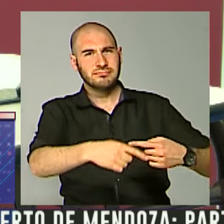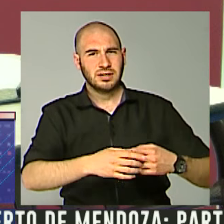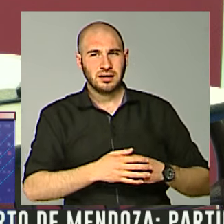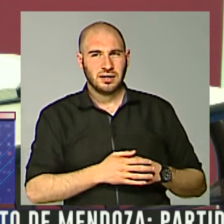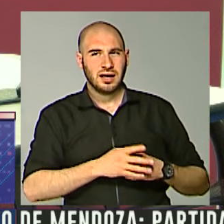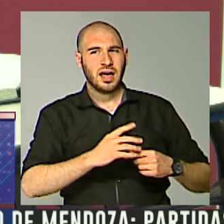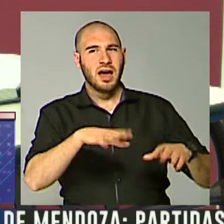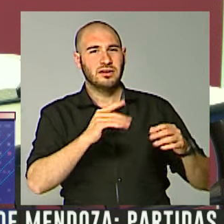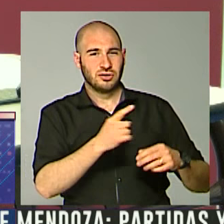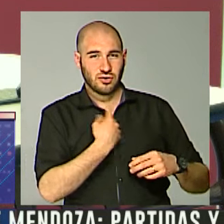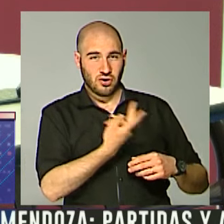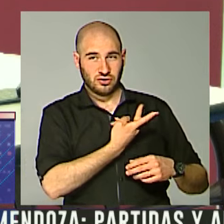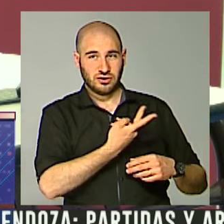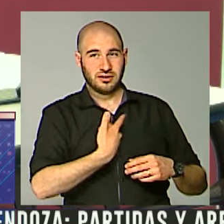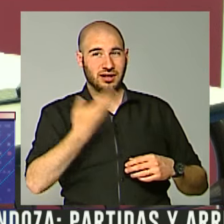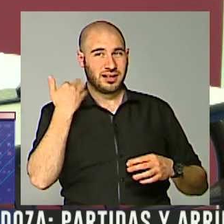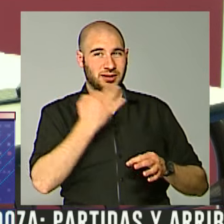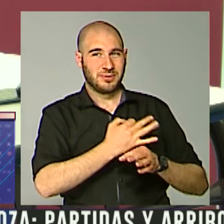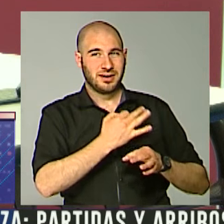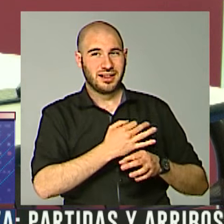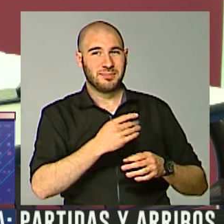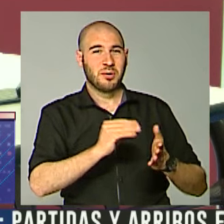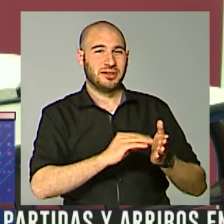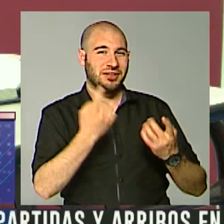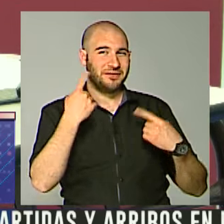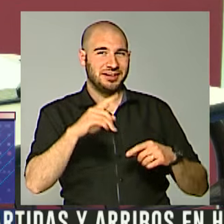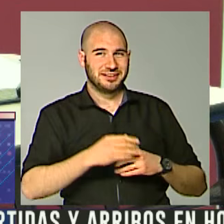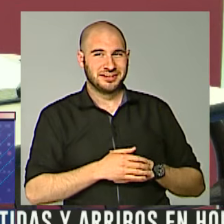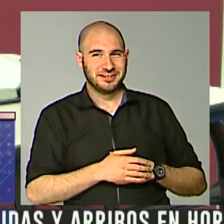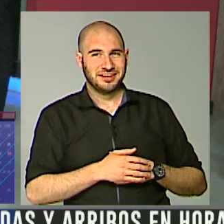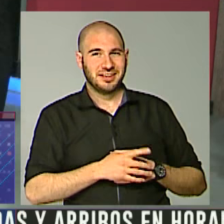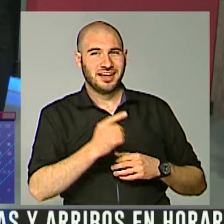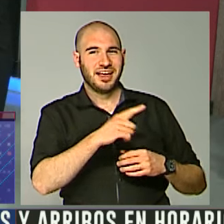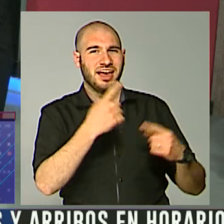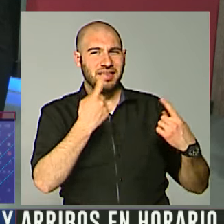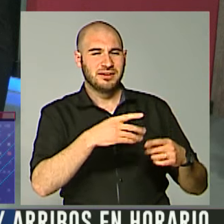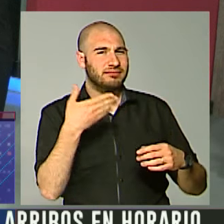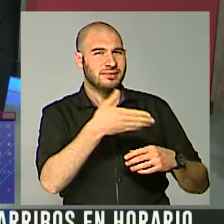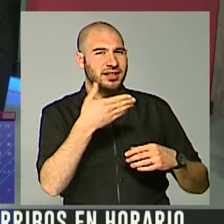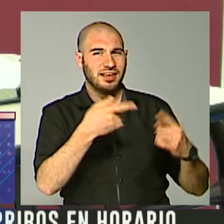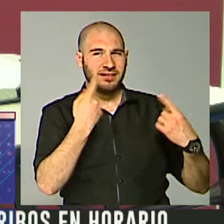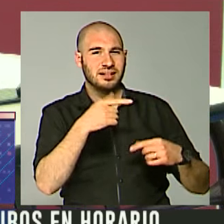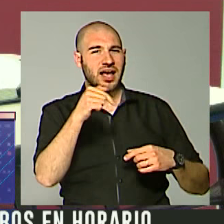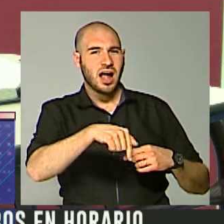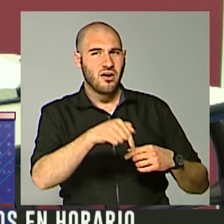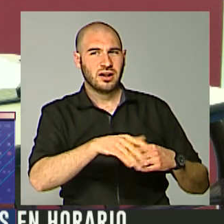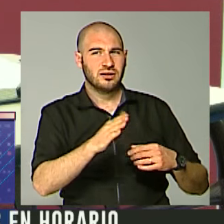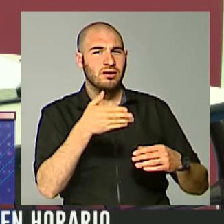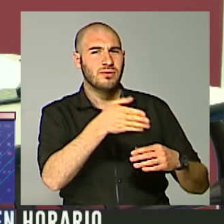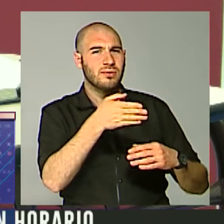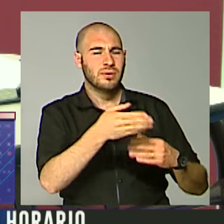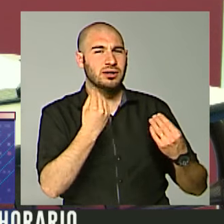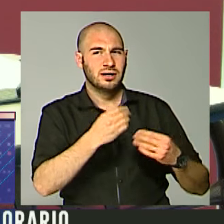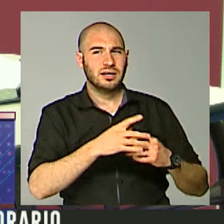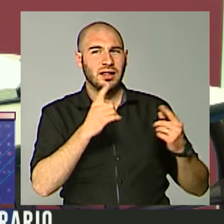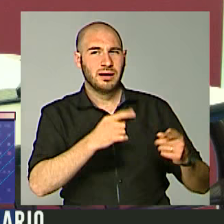vez nosotros cuando íbamos a la escuela, en otro momento, era diferente nuestra participación y ahora son mucho más participativos,